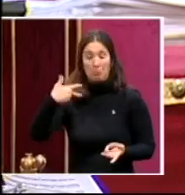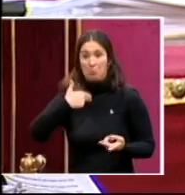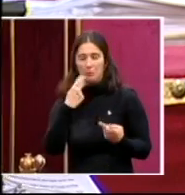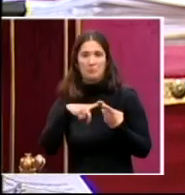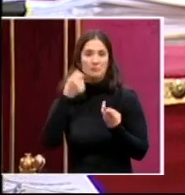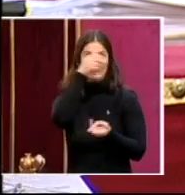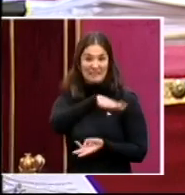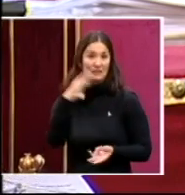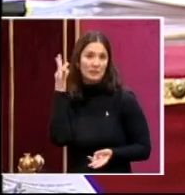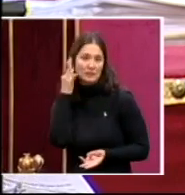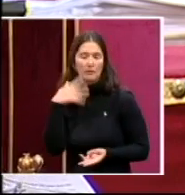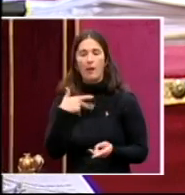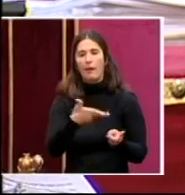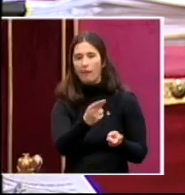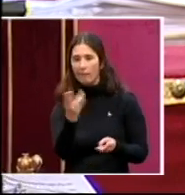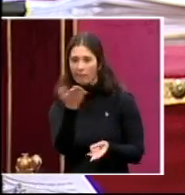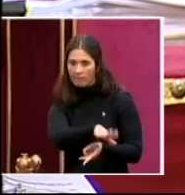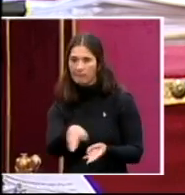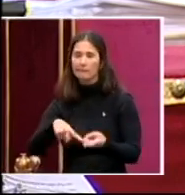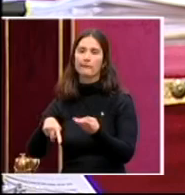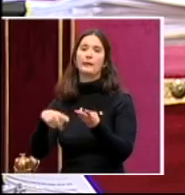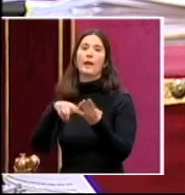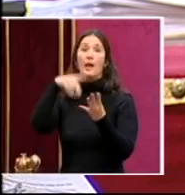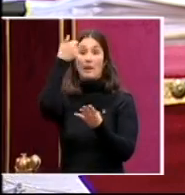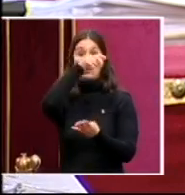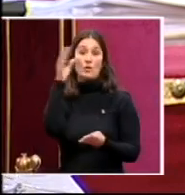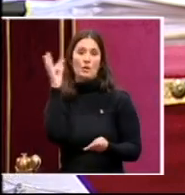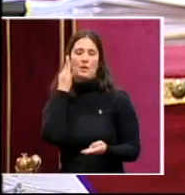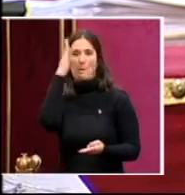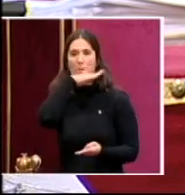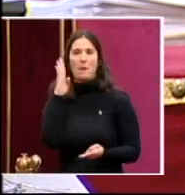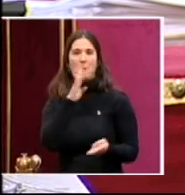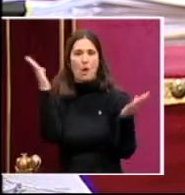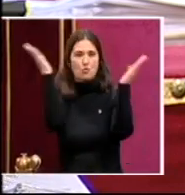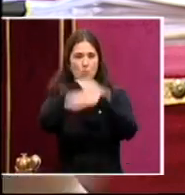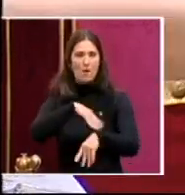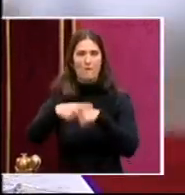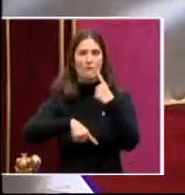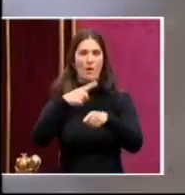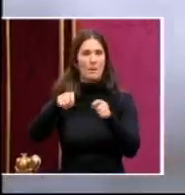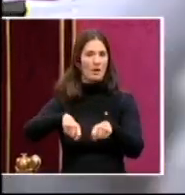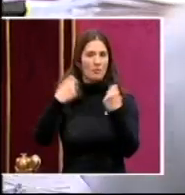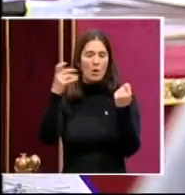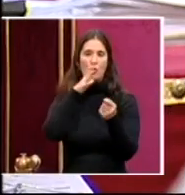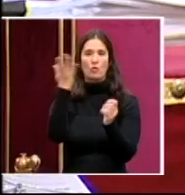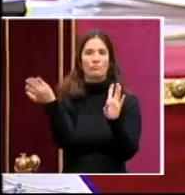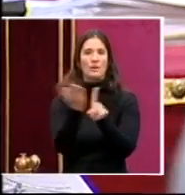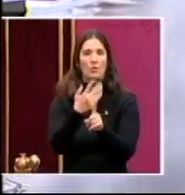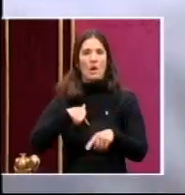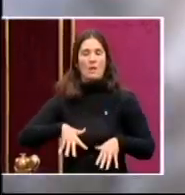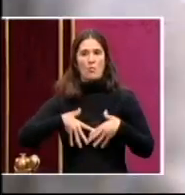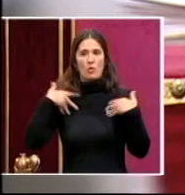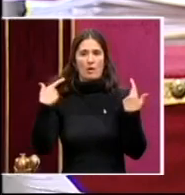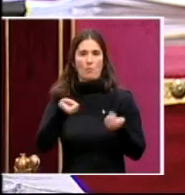niñas asesinados, niños y niñas que se quedan sin madre, sin padre, con una familia destrozada, con secuelas emocionales